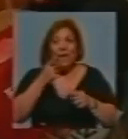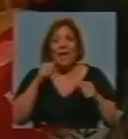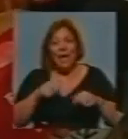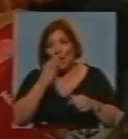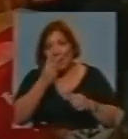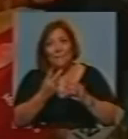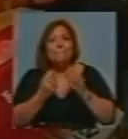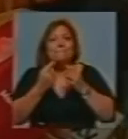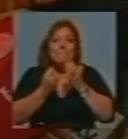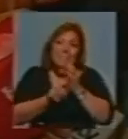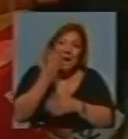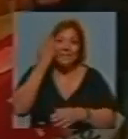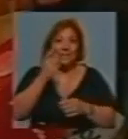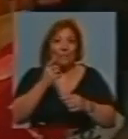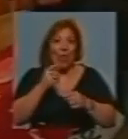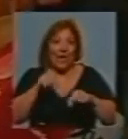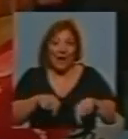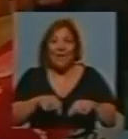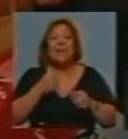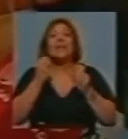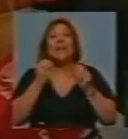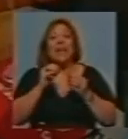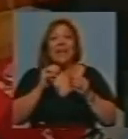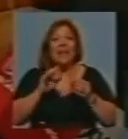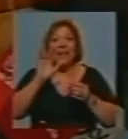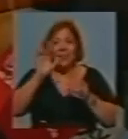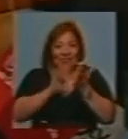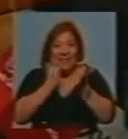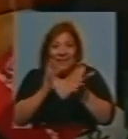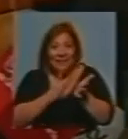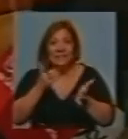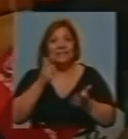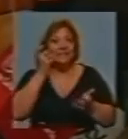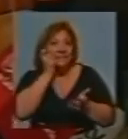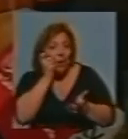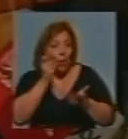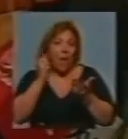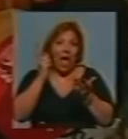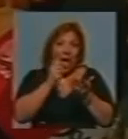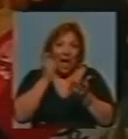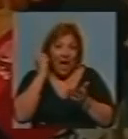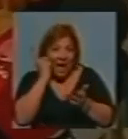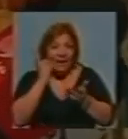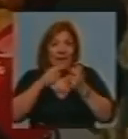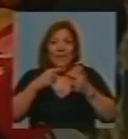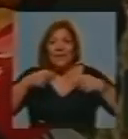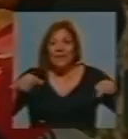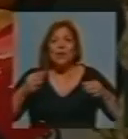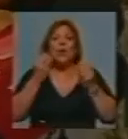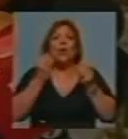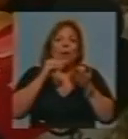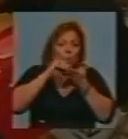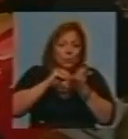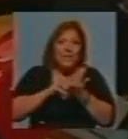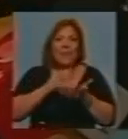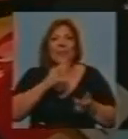poco más moderna de alfabetización digital, donde también se le está enseñando el uso de los celulares, el uso de aplicaciones, el uso de aplicaciones de gobierno,